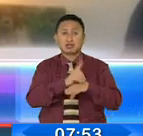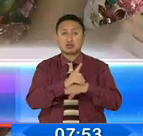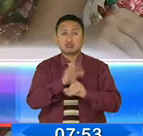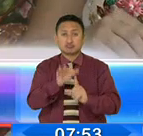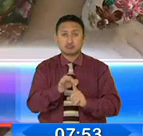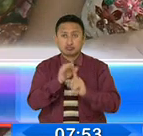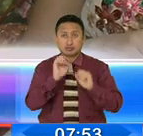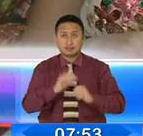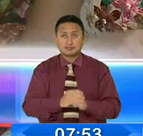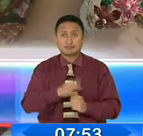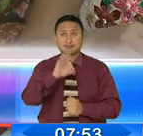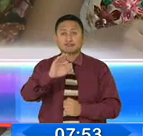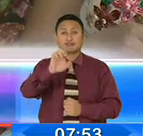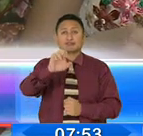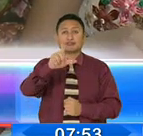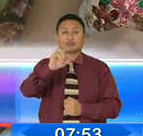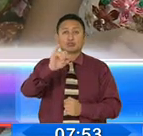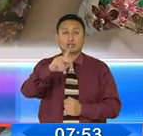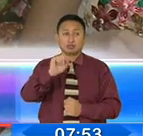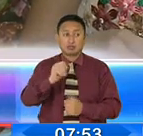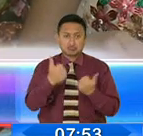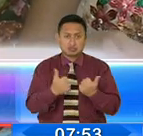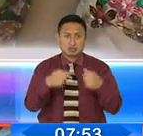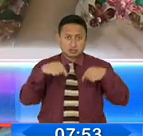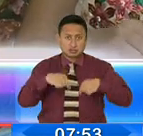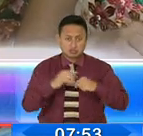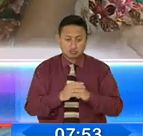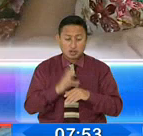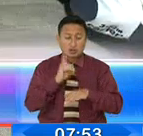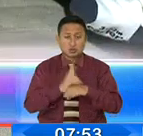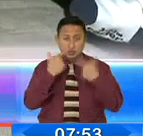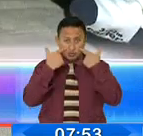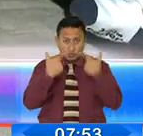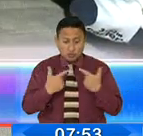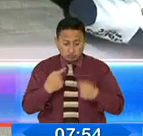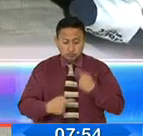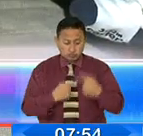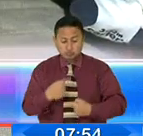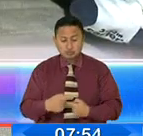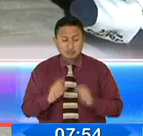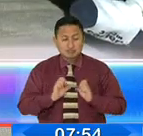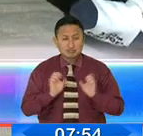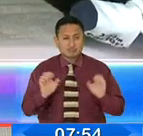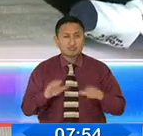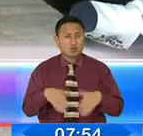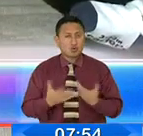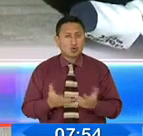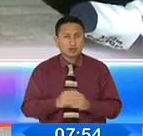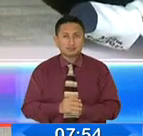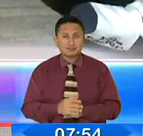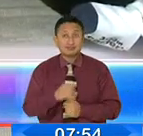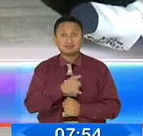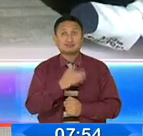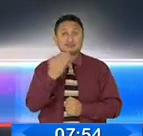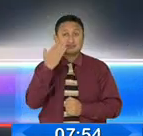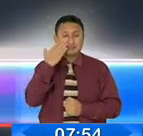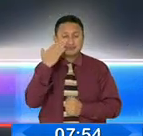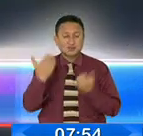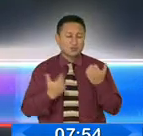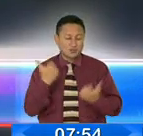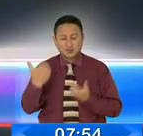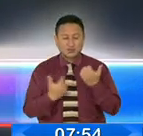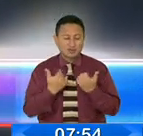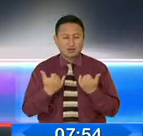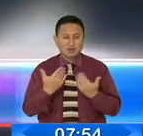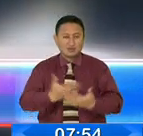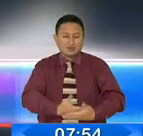especialistas. Felipe está bien. Continúa con los chequeos necesarios para conocer su evolución. Él es la alegría de su madre, que lo tiene hoy entre